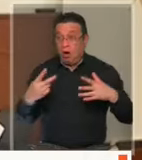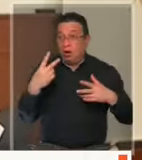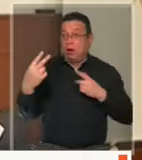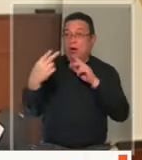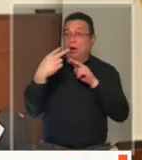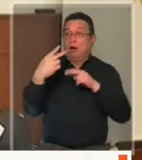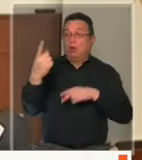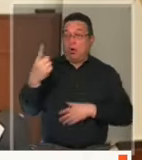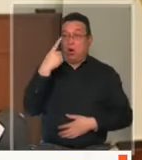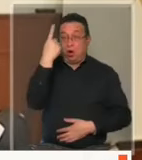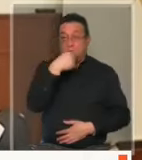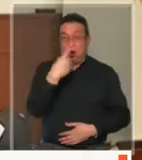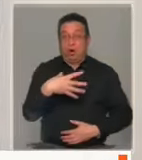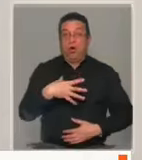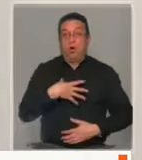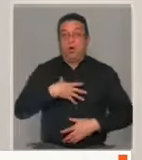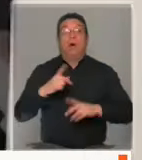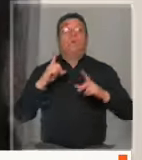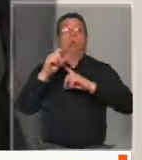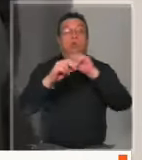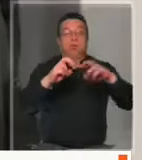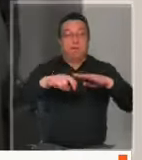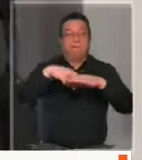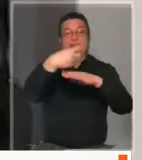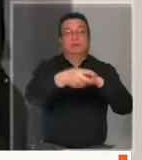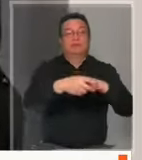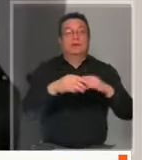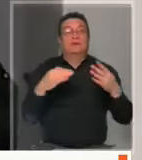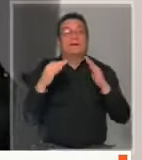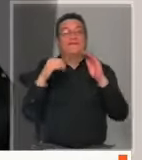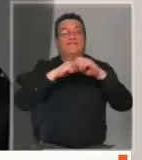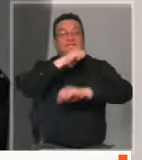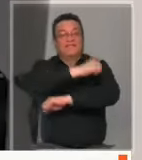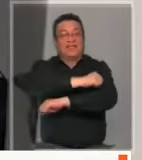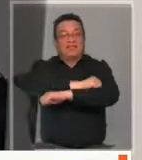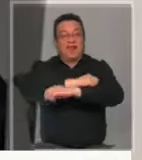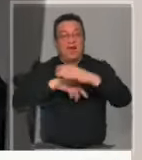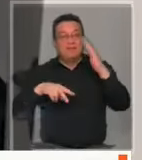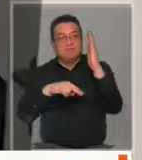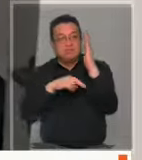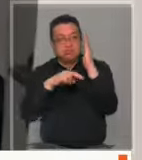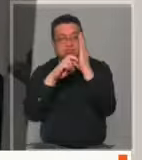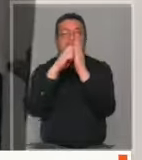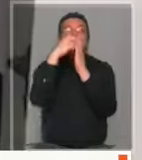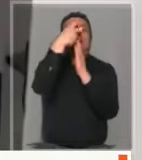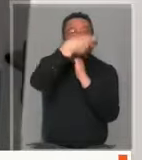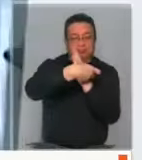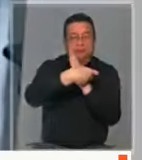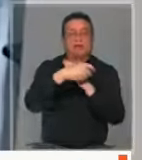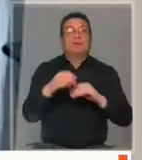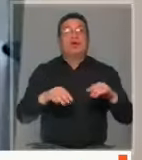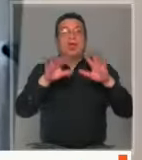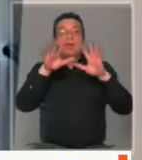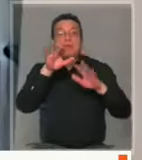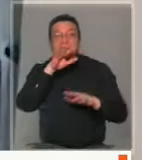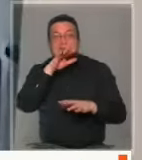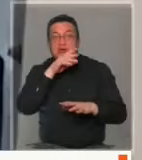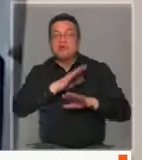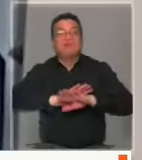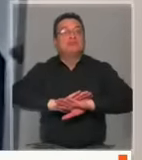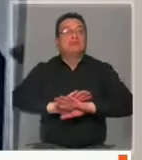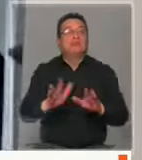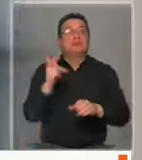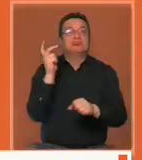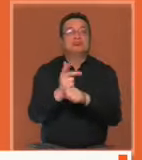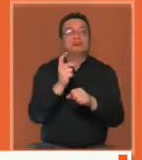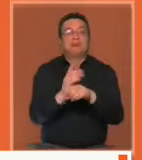se asusta y salen por la ventana. Escalaban para colarse por las ventanas o puertas y en aproximadamente 10 minutos ya estaba listo el